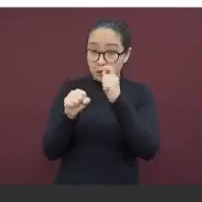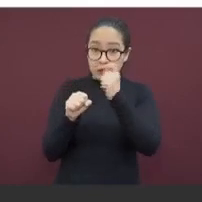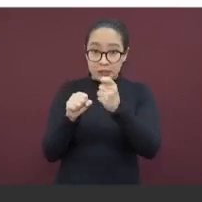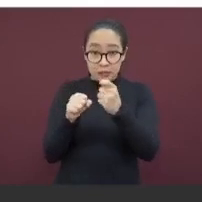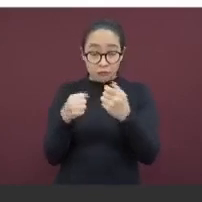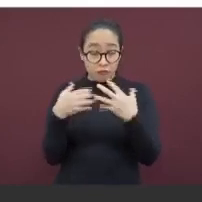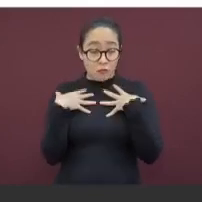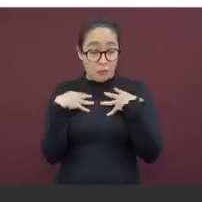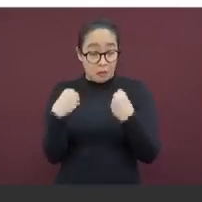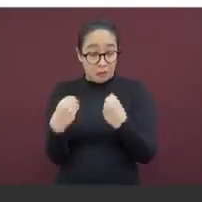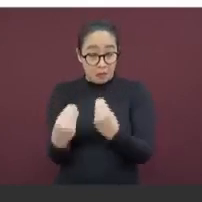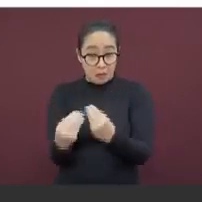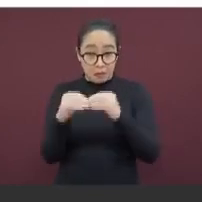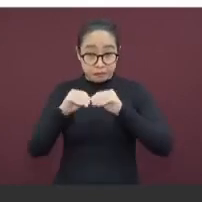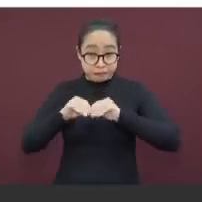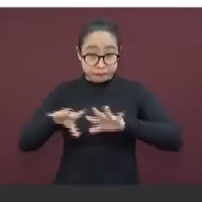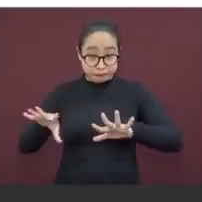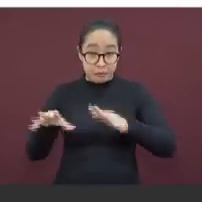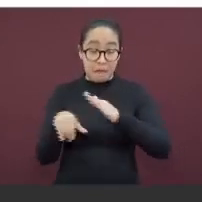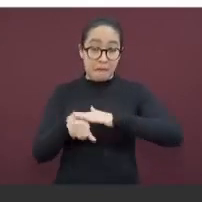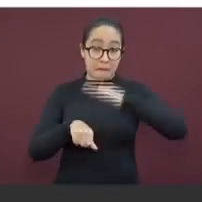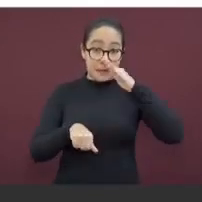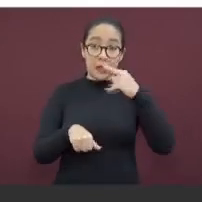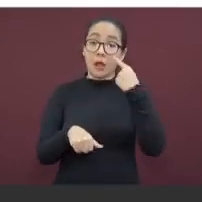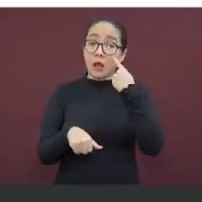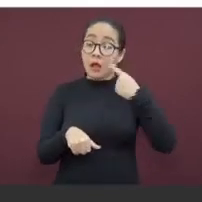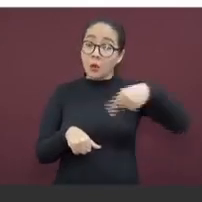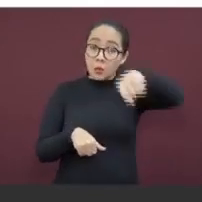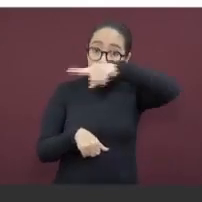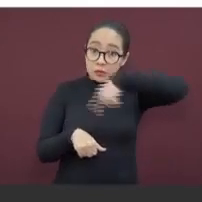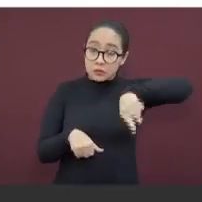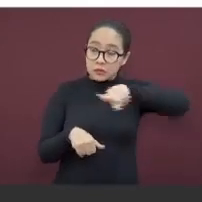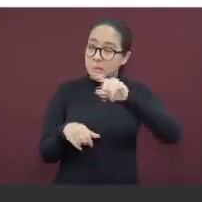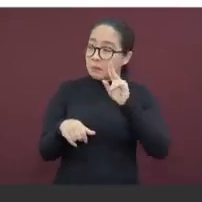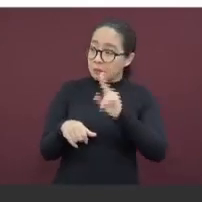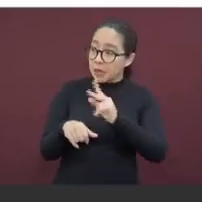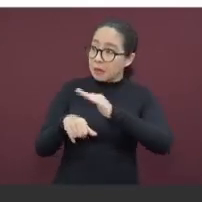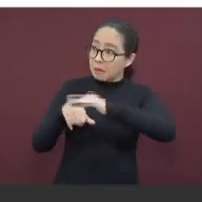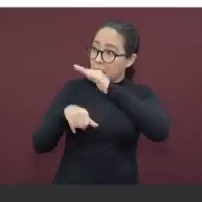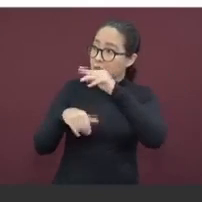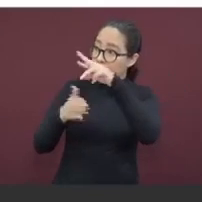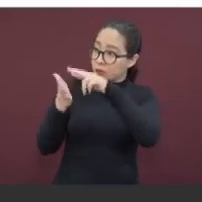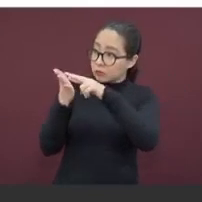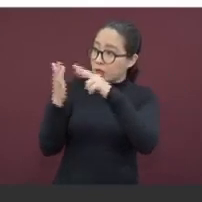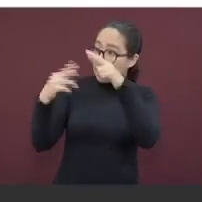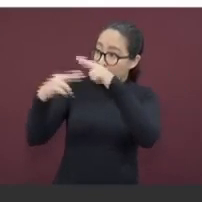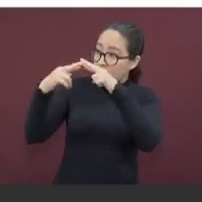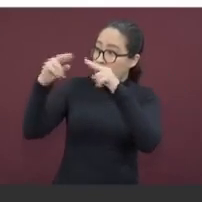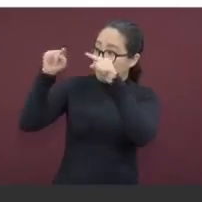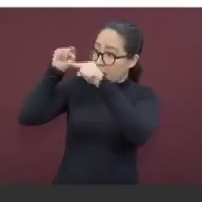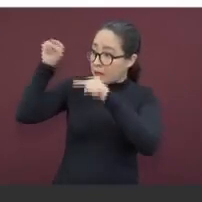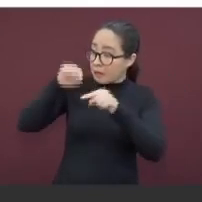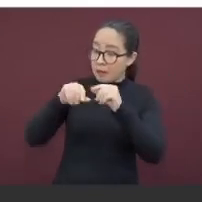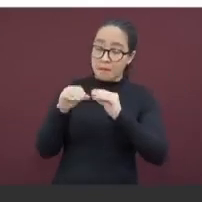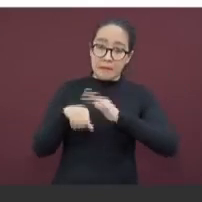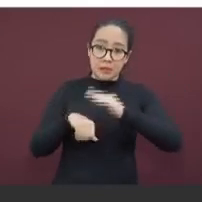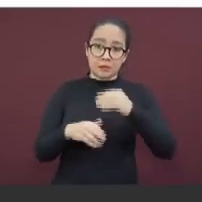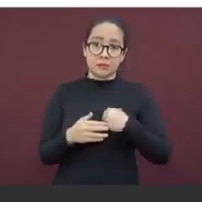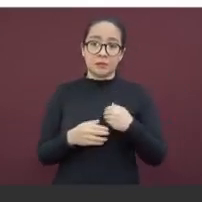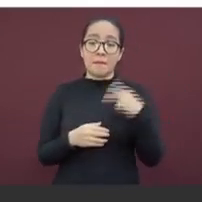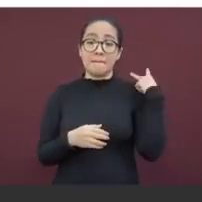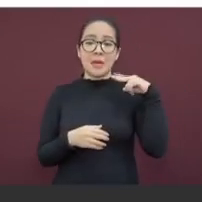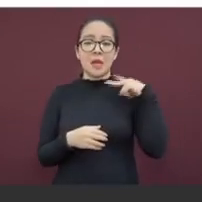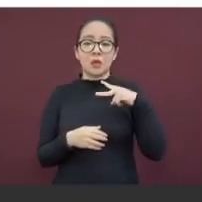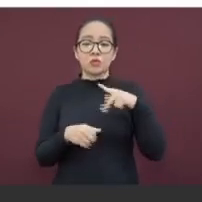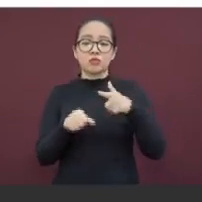observen como los casos positivos se incrementan en todas las regiones así al centro del municipio de veracruz en